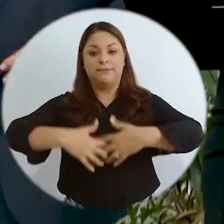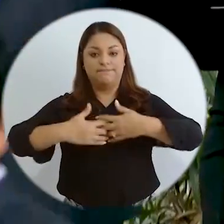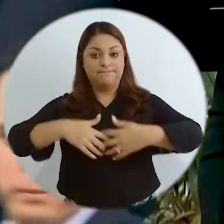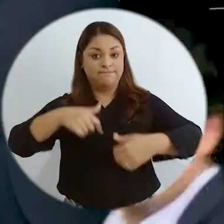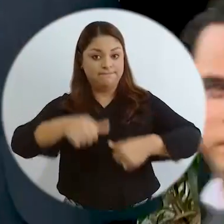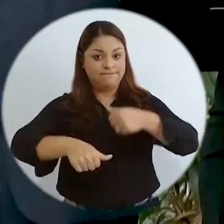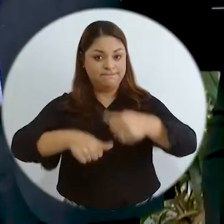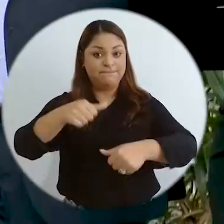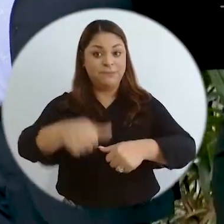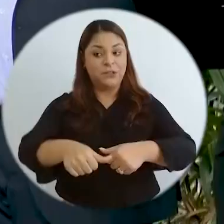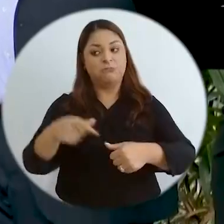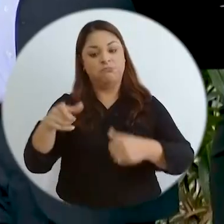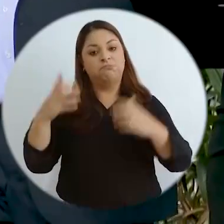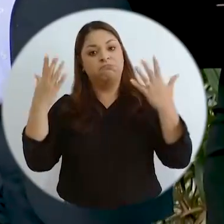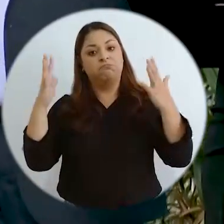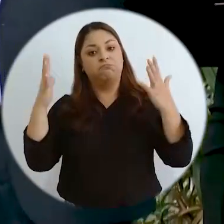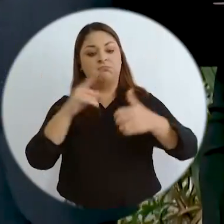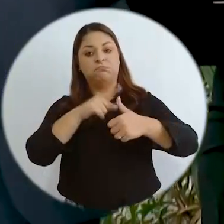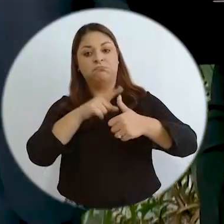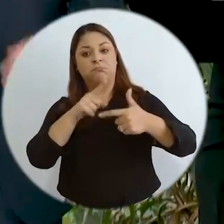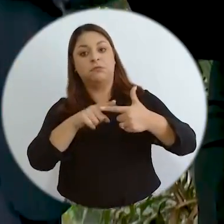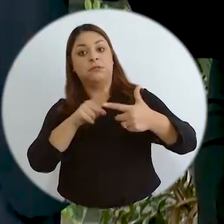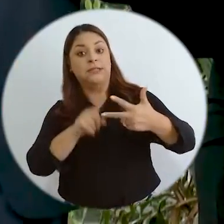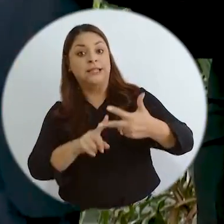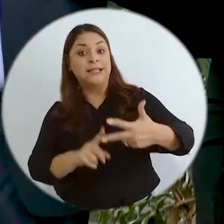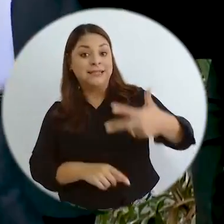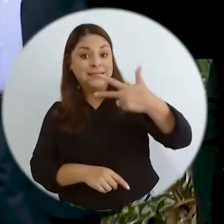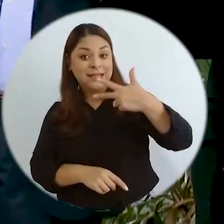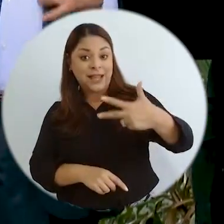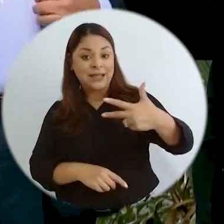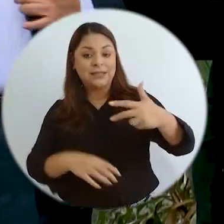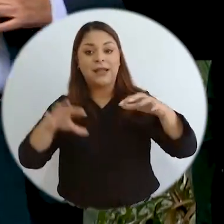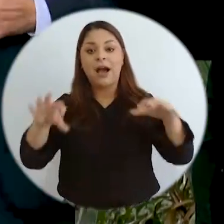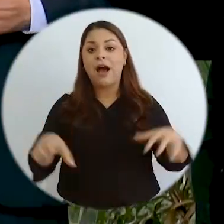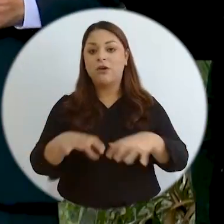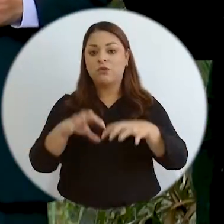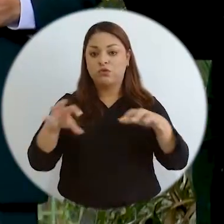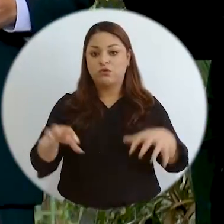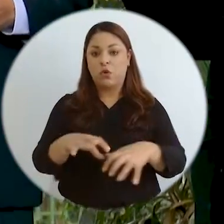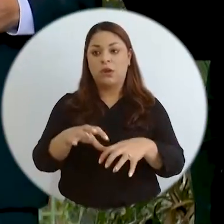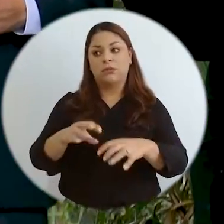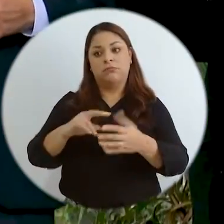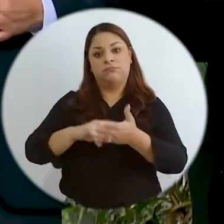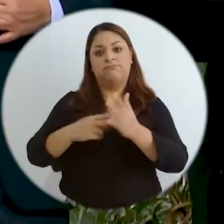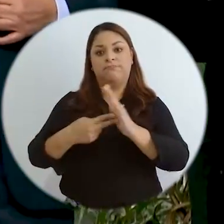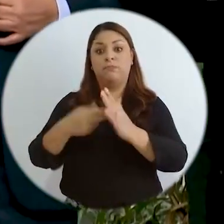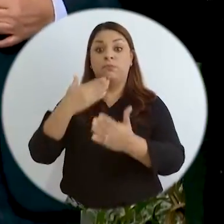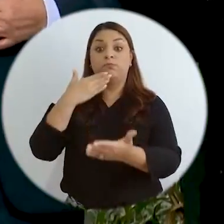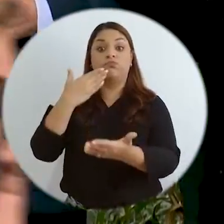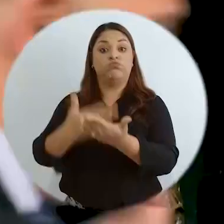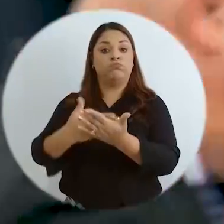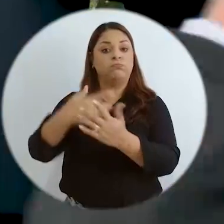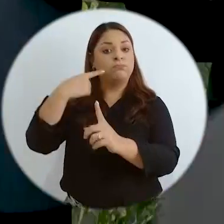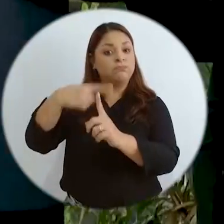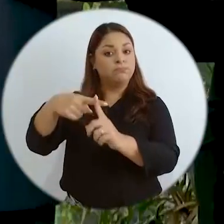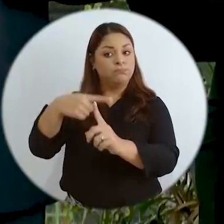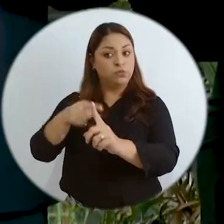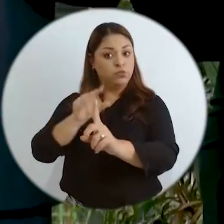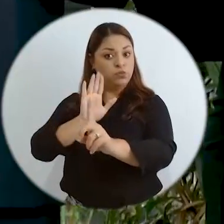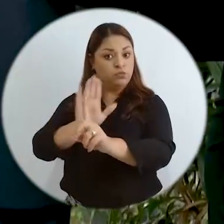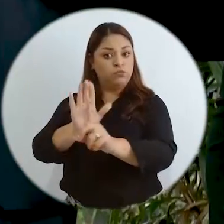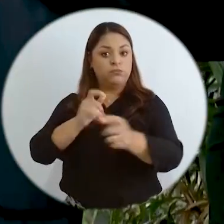señalar como un acierto, veámoslo en términos de la forma en que son llevadas adelante. Y entonces empezamos a